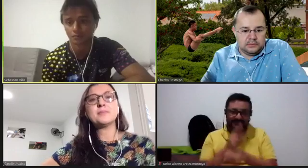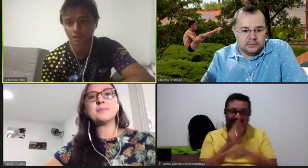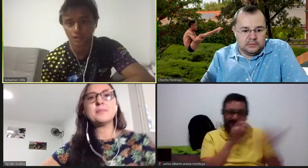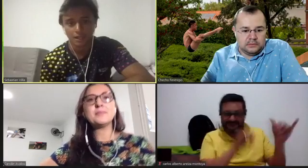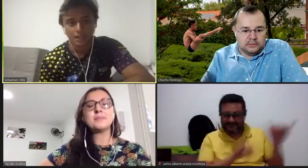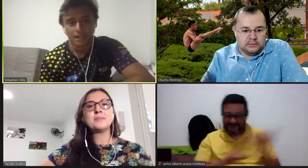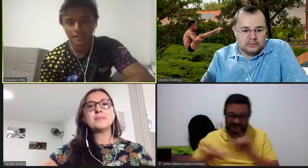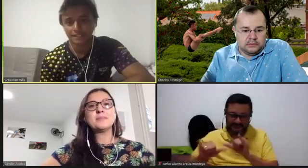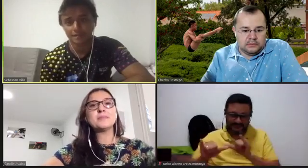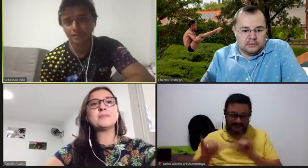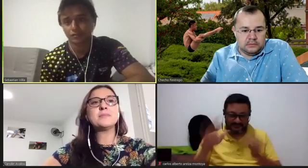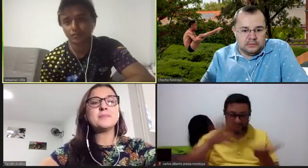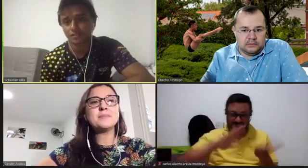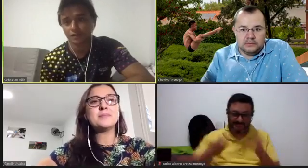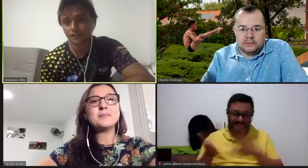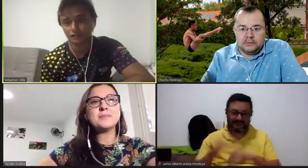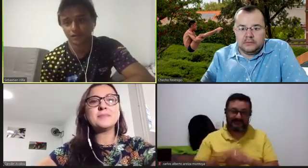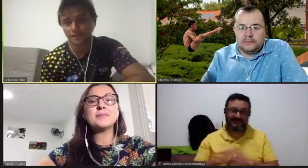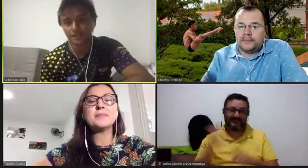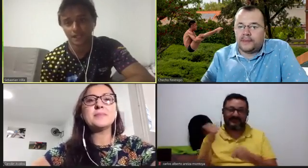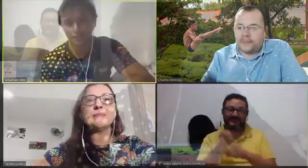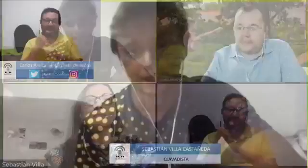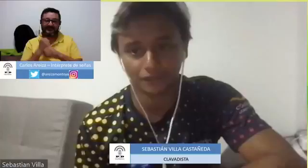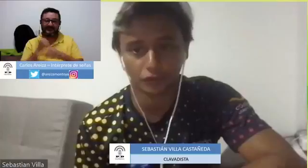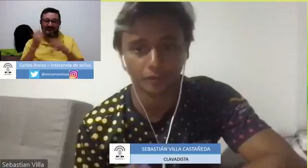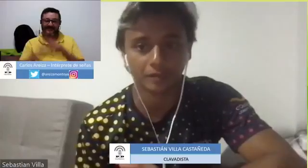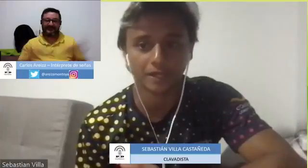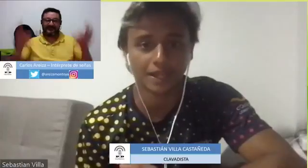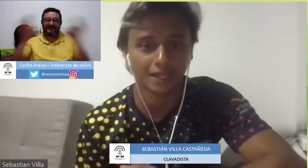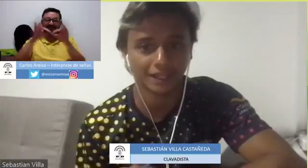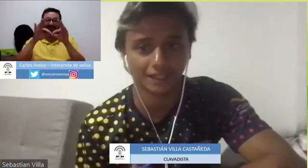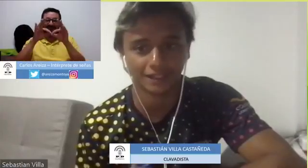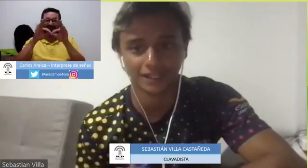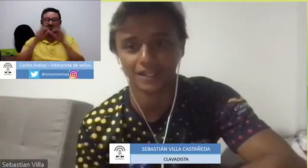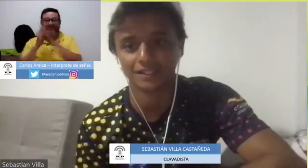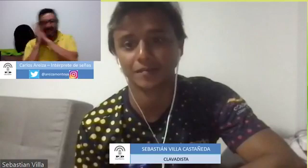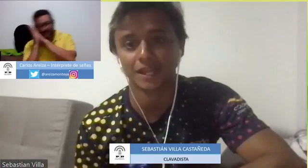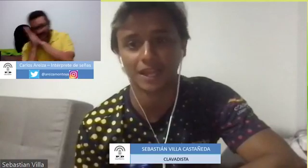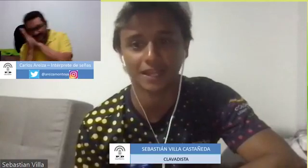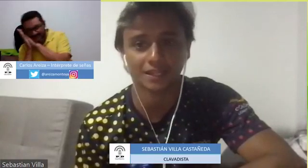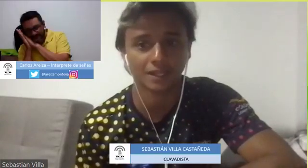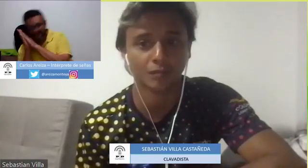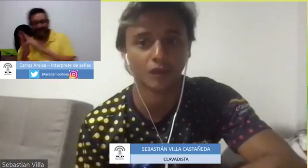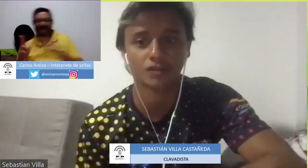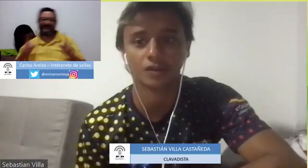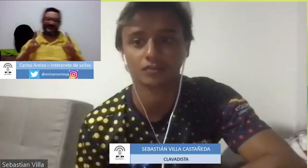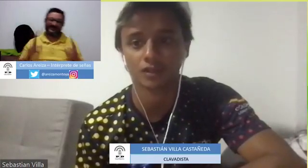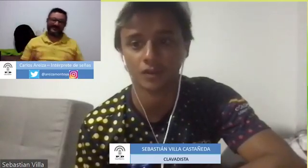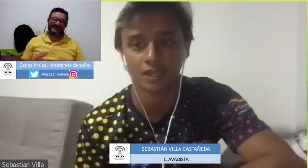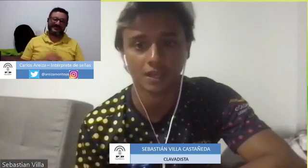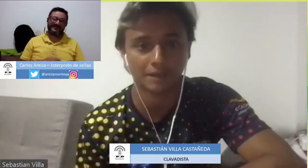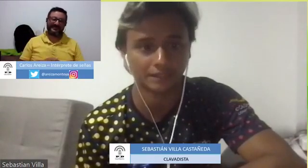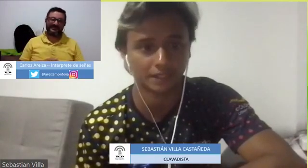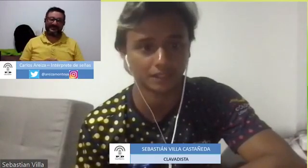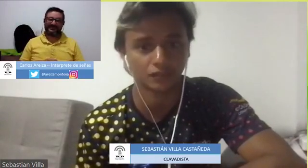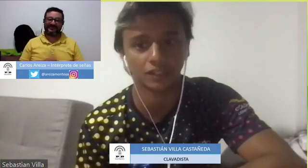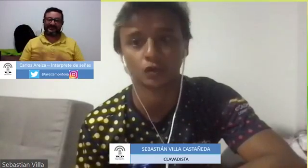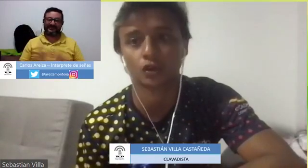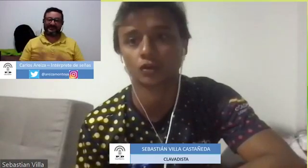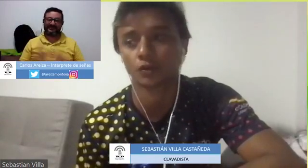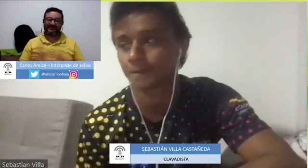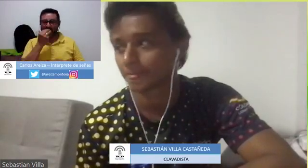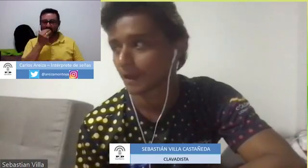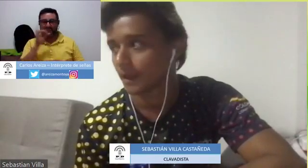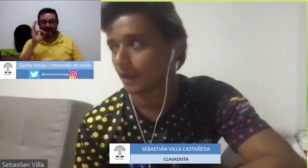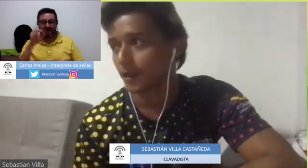mismo. El entrenamiento invisible es fundamental. Dormir bien, descansar bien, tener buenos hábitos de vida, mantenerse en un